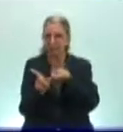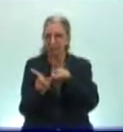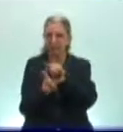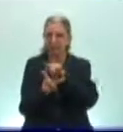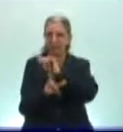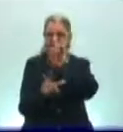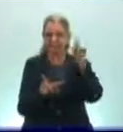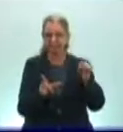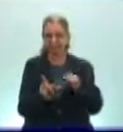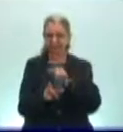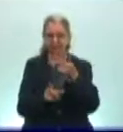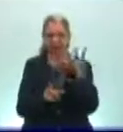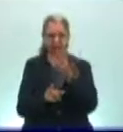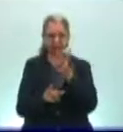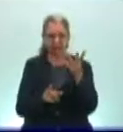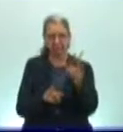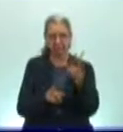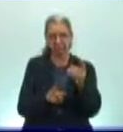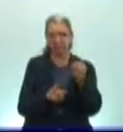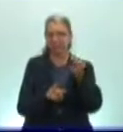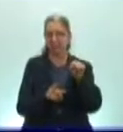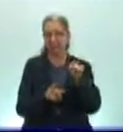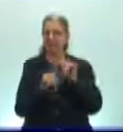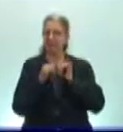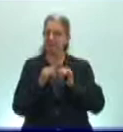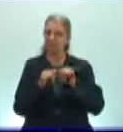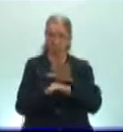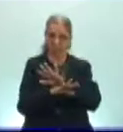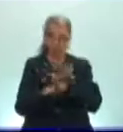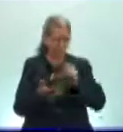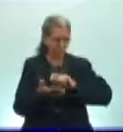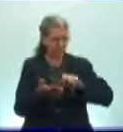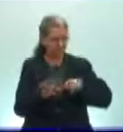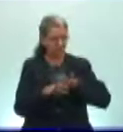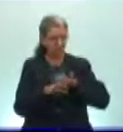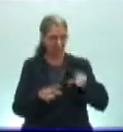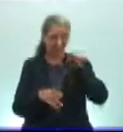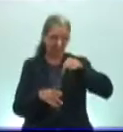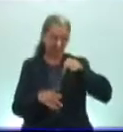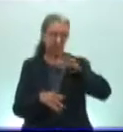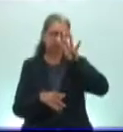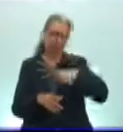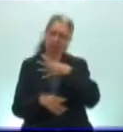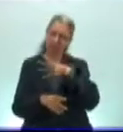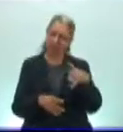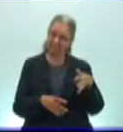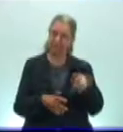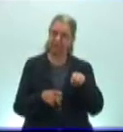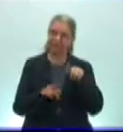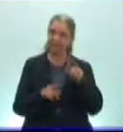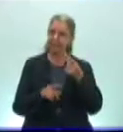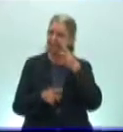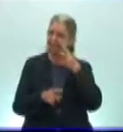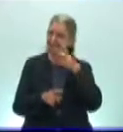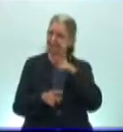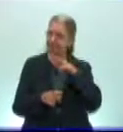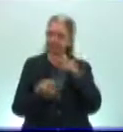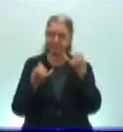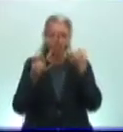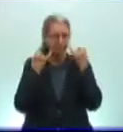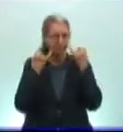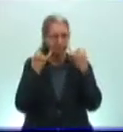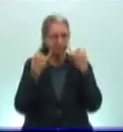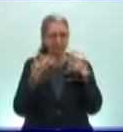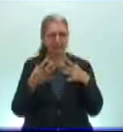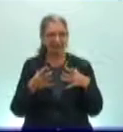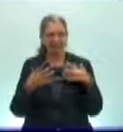de cada uno. O sea, la información que ya tienes copiada en tu libreta. Percátate de algo interesante.